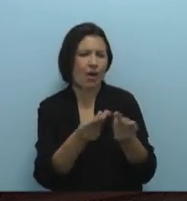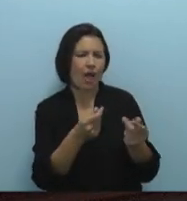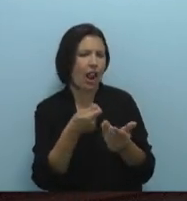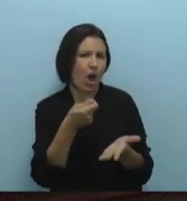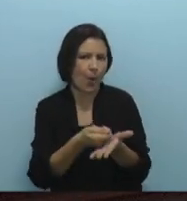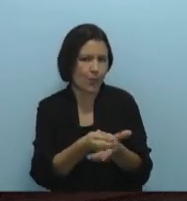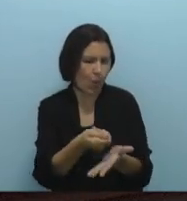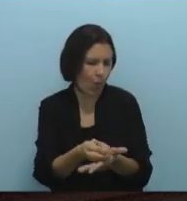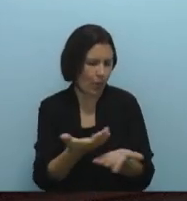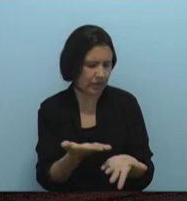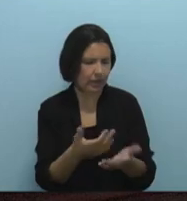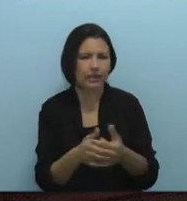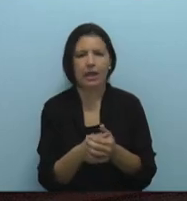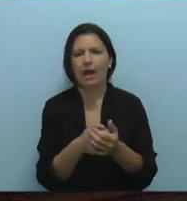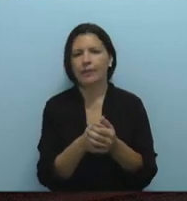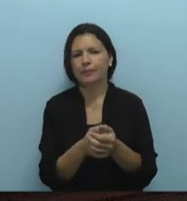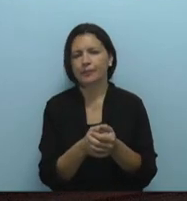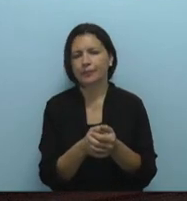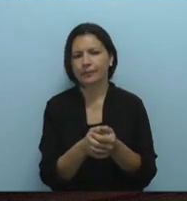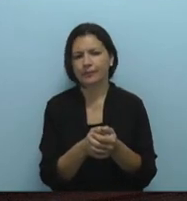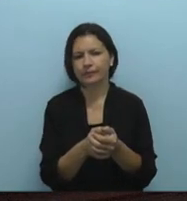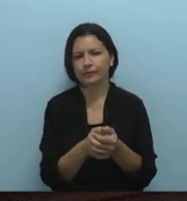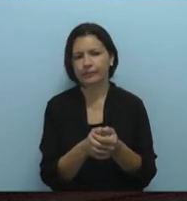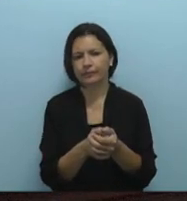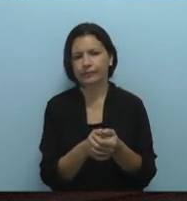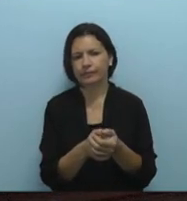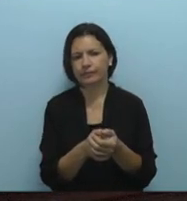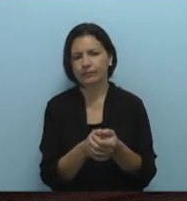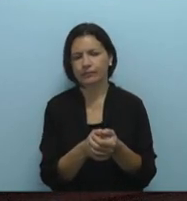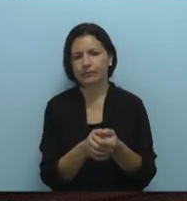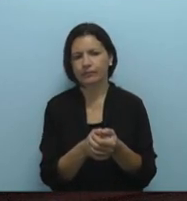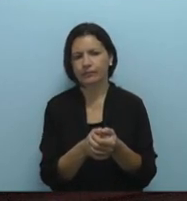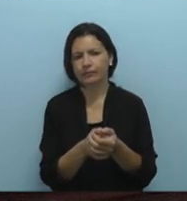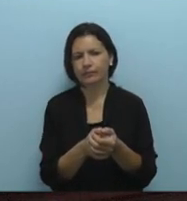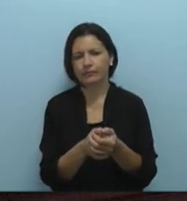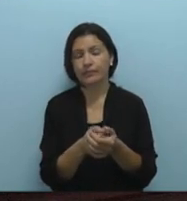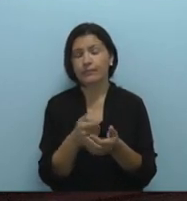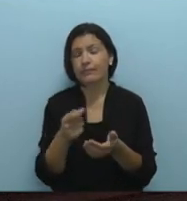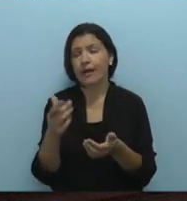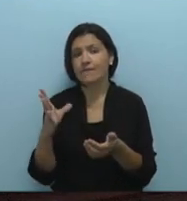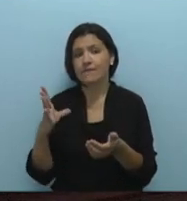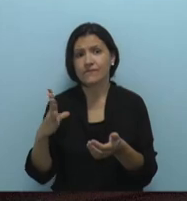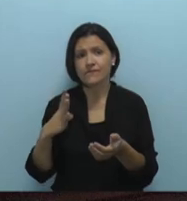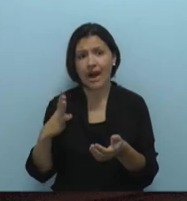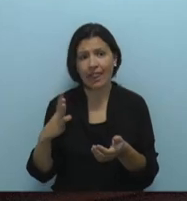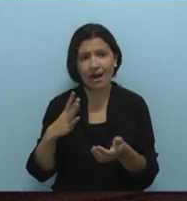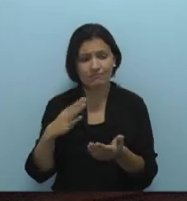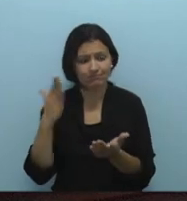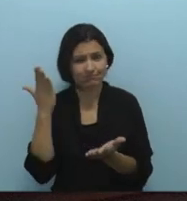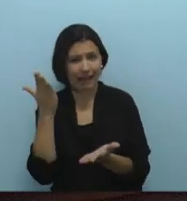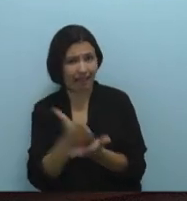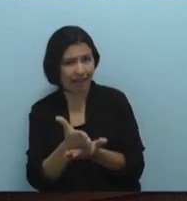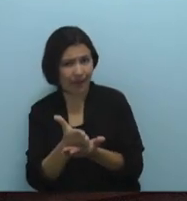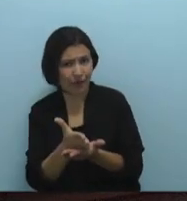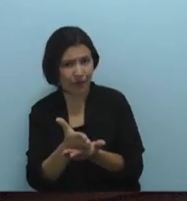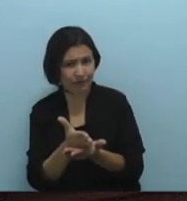hasta irrisoria para aquel que produjo esa infracción. Pero nos quedamos sin la parte penal, porque sabemos